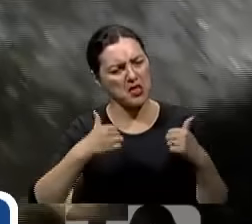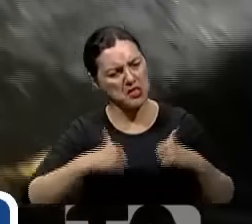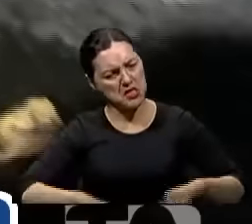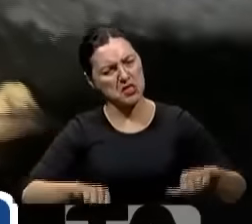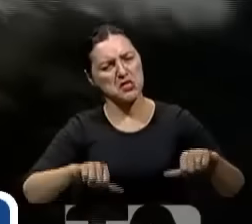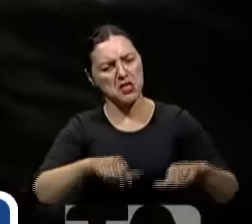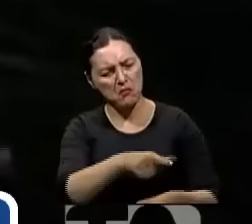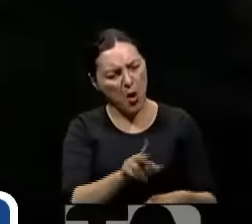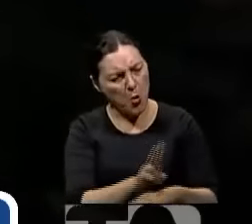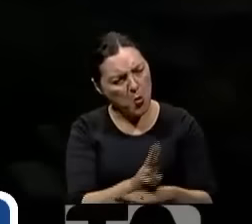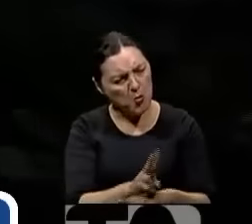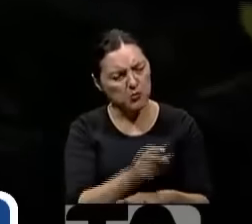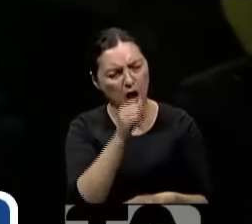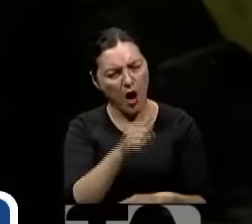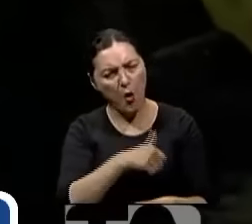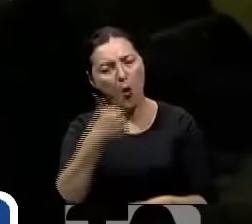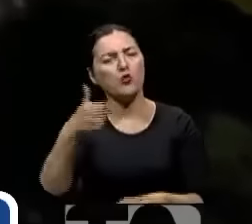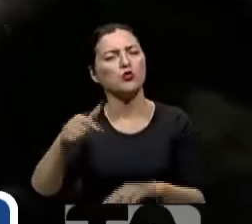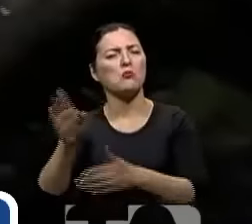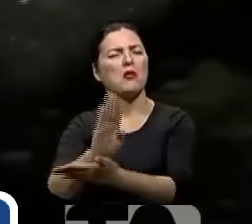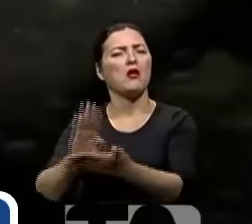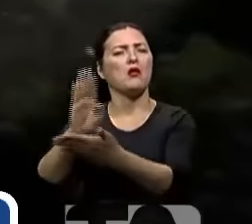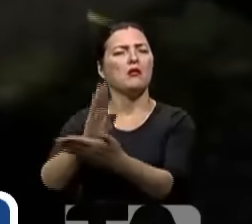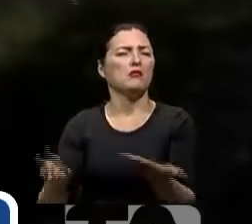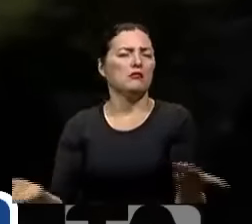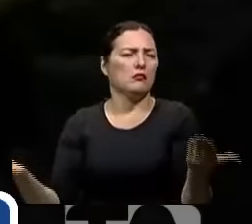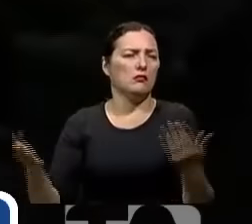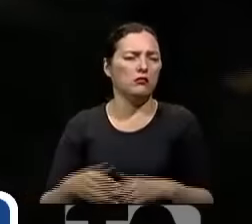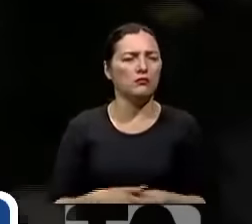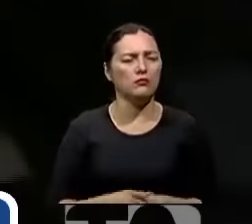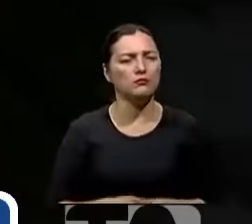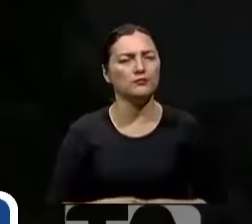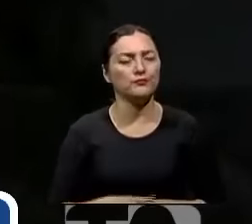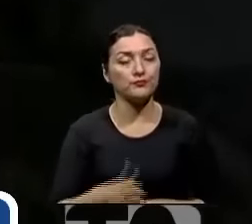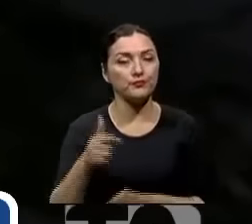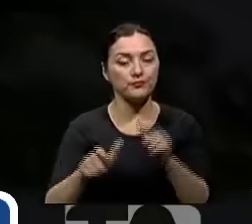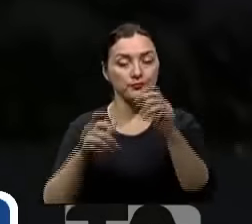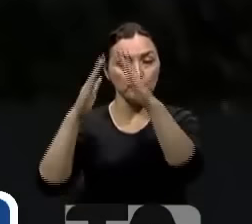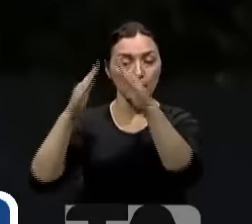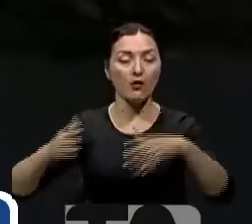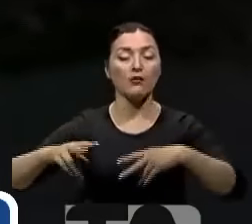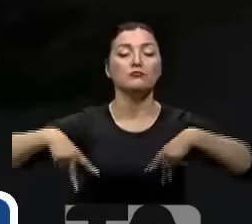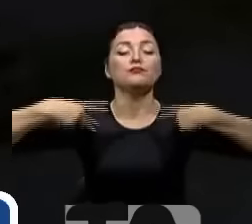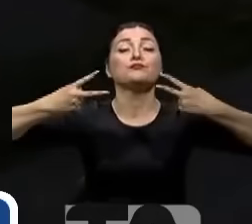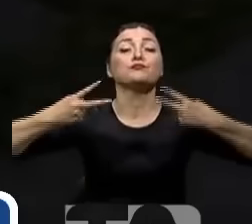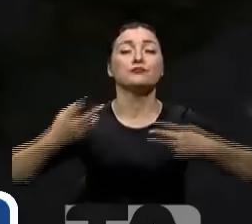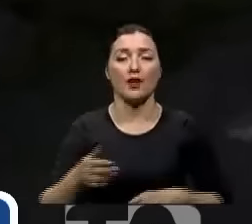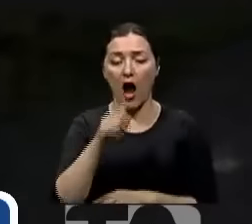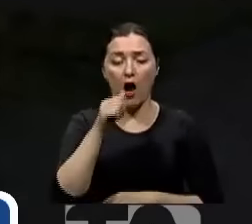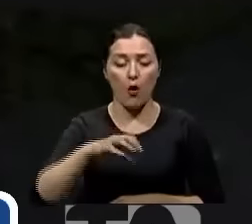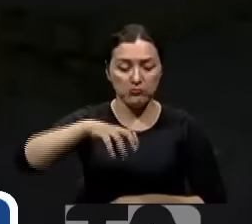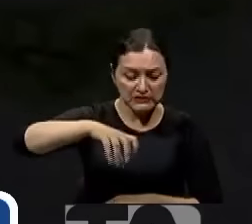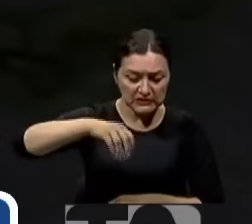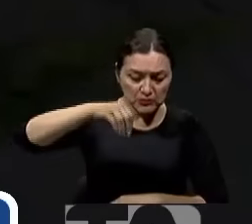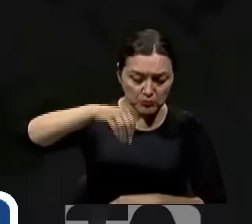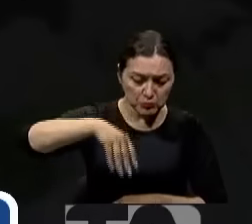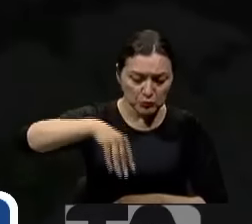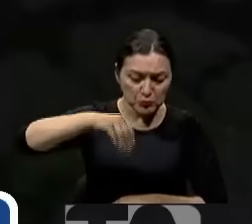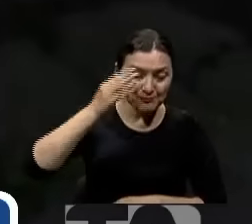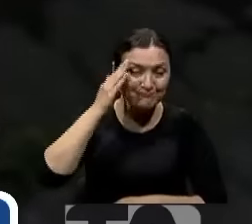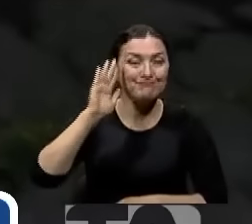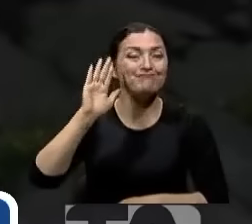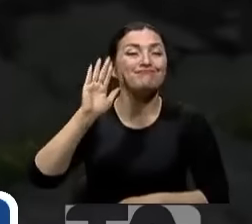puede servir a otras partes o esté afectando a otras partes, a otras personas que viven aquí, que no tengan fuerza de agua, porque eso ya no sabemos